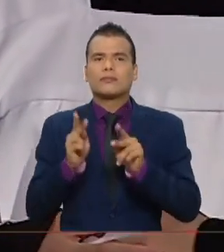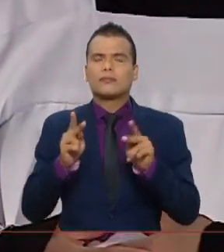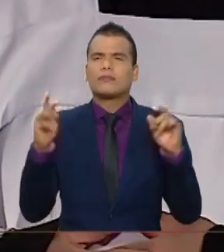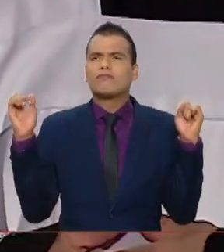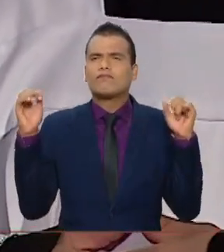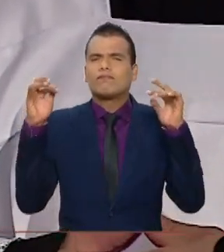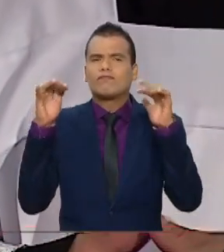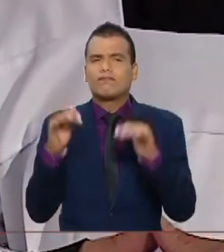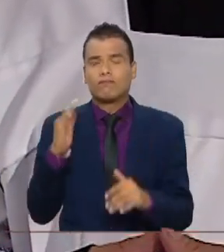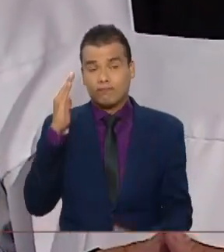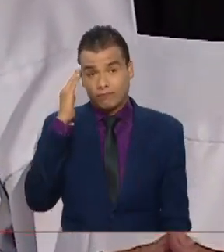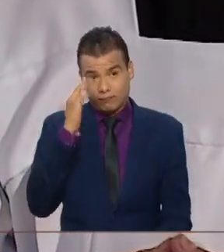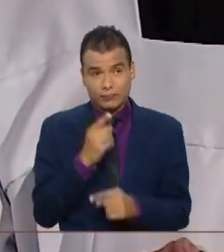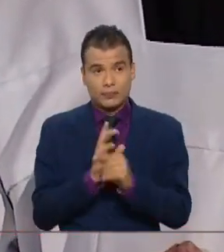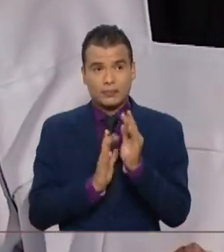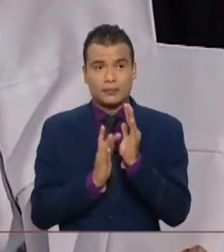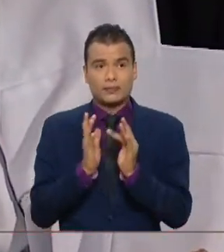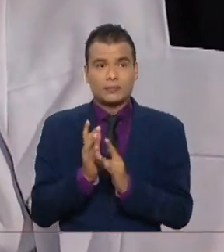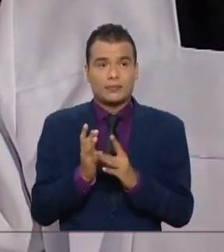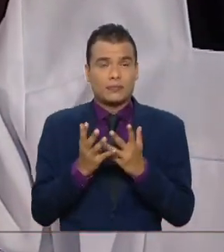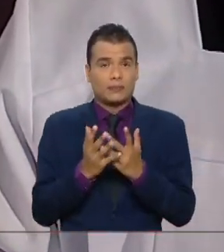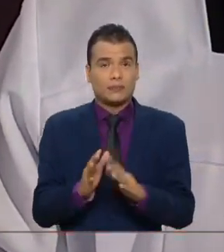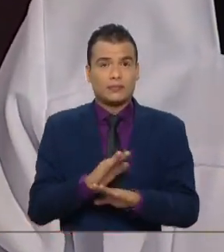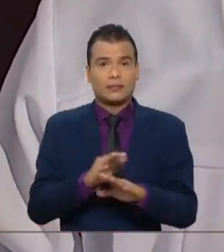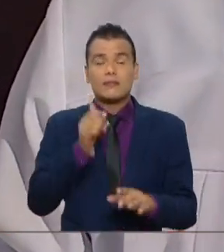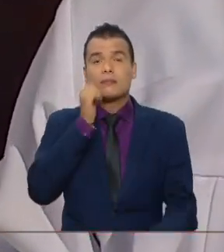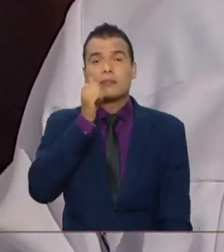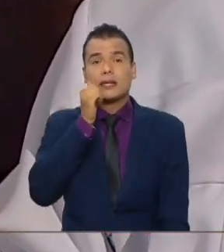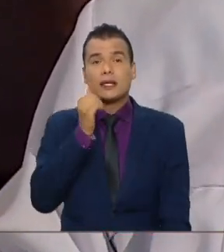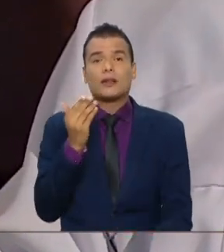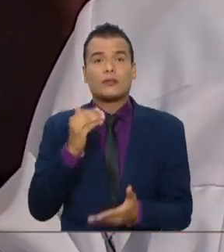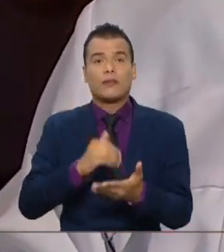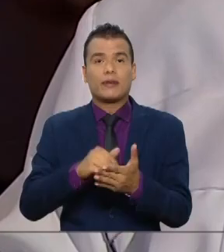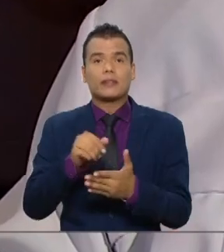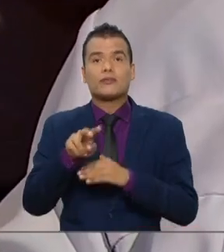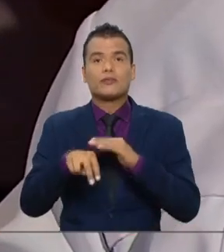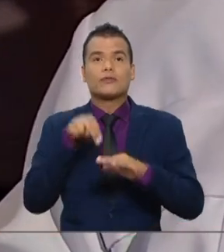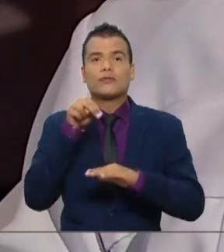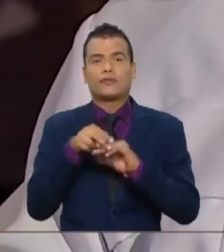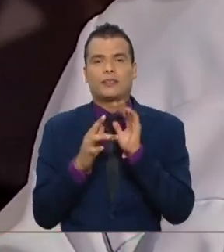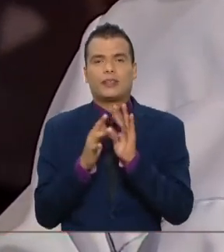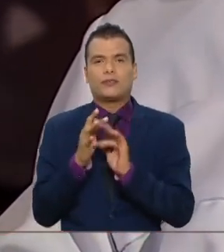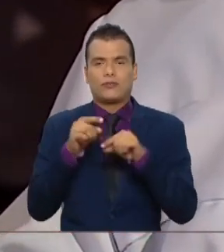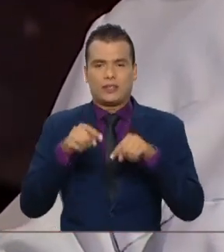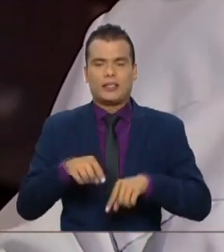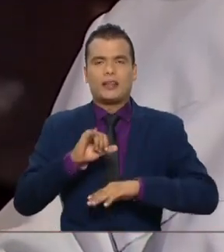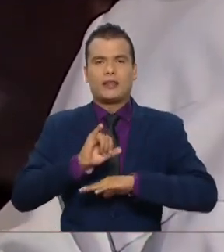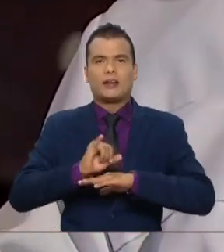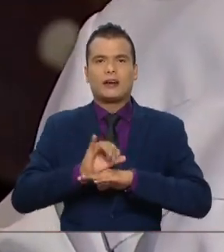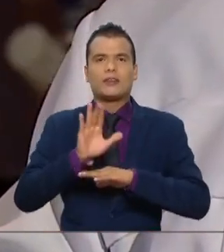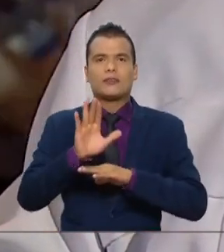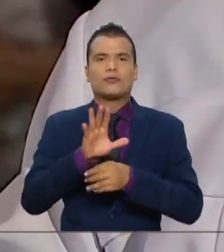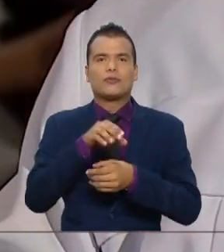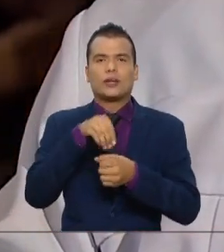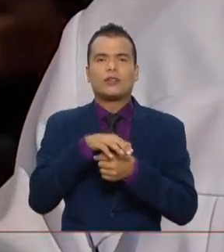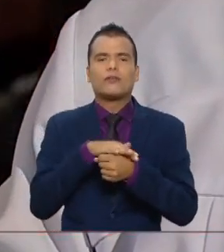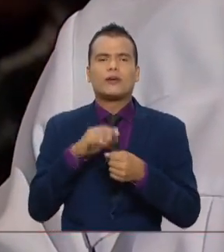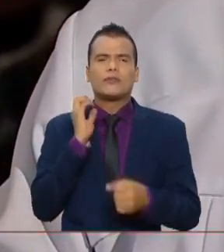que termina la Semana Santa mañana, la procesión de resurrección aquí en el Santuario del Niño Jesús de Praga del